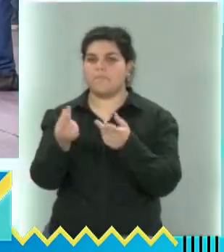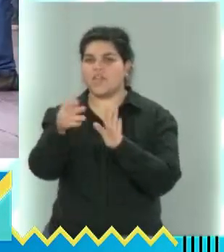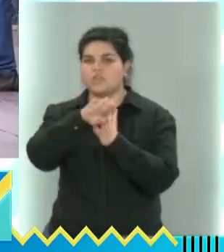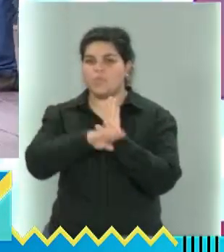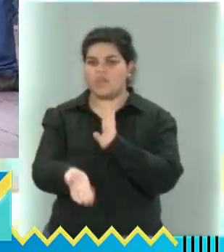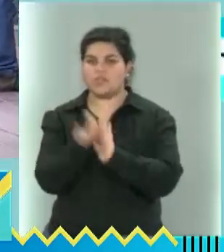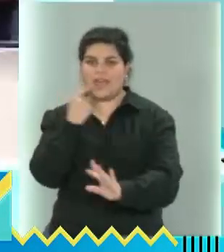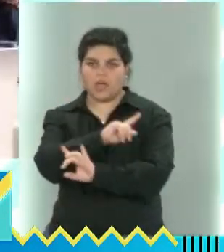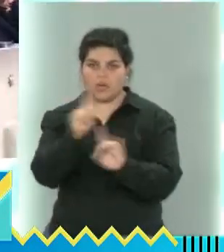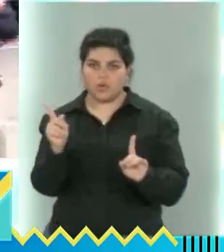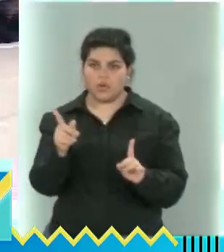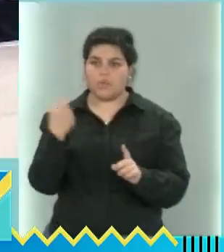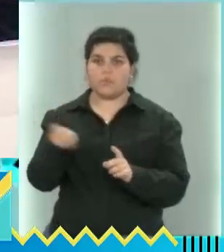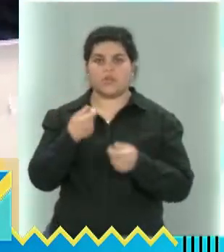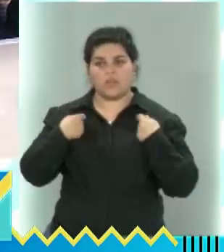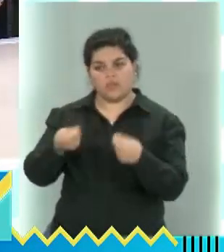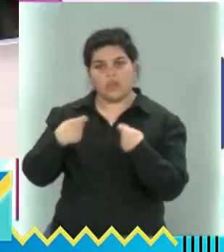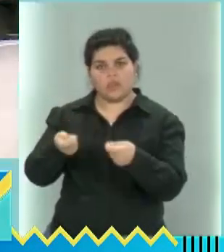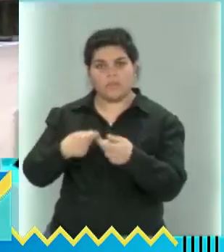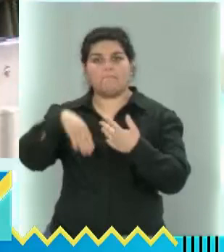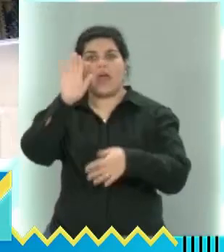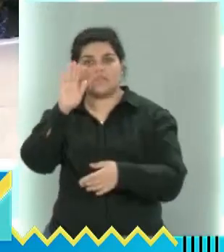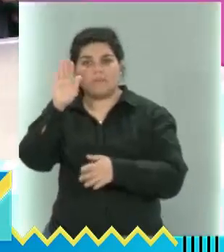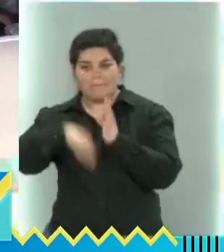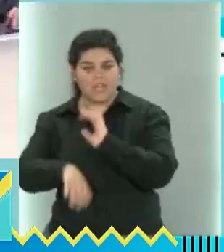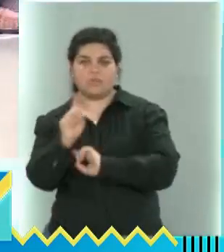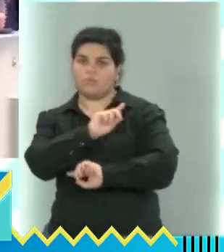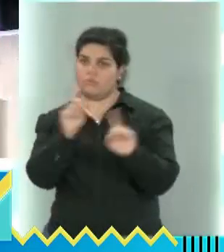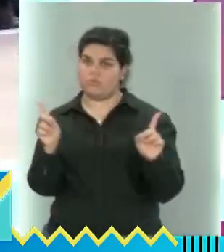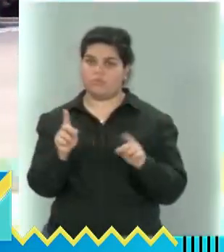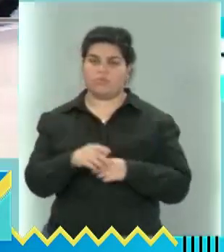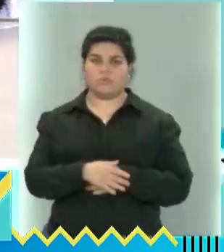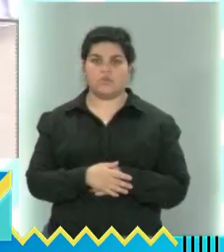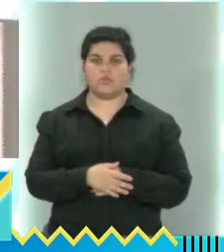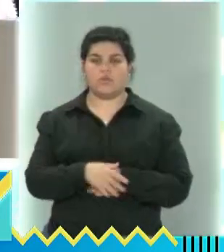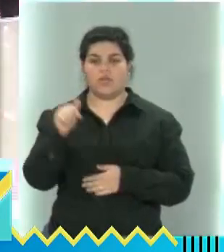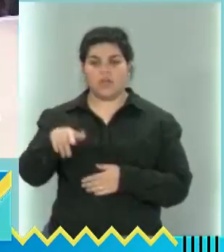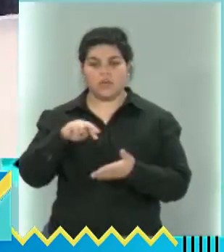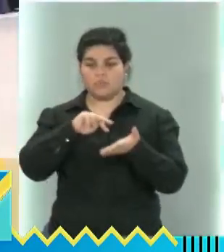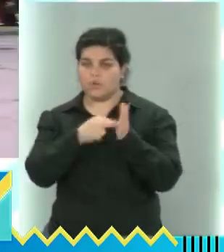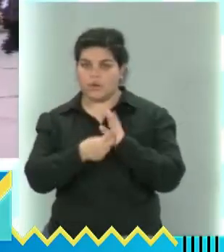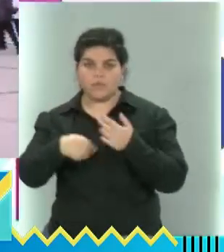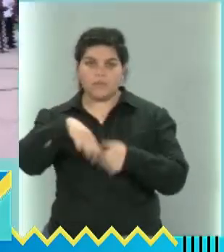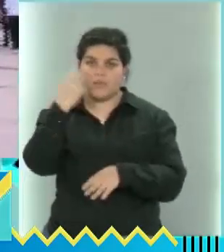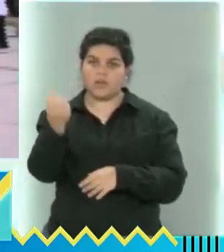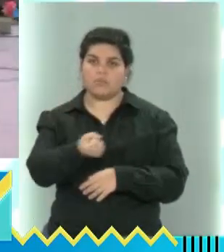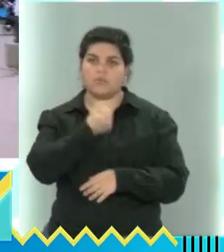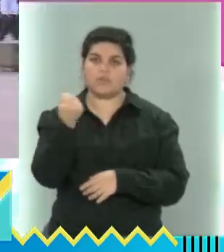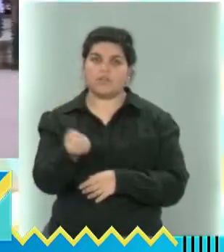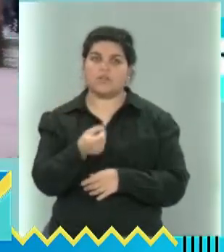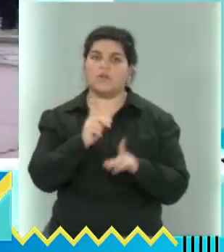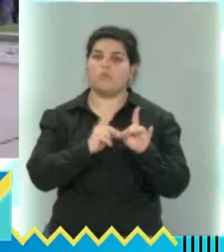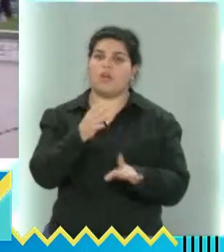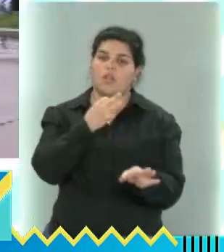desfinanciarla y que la situación de conflicto docente y